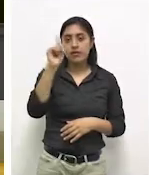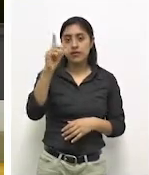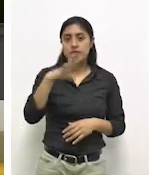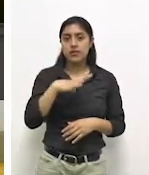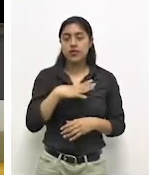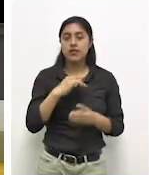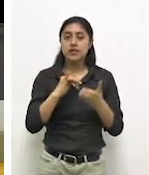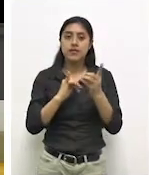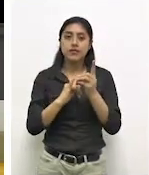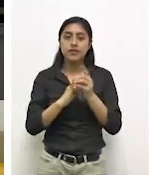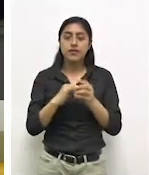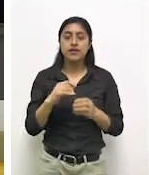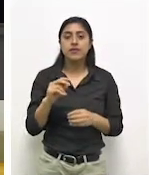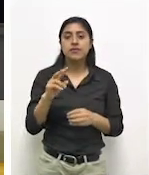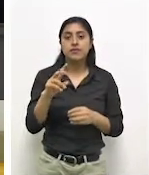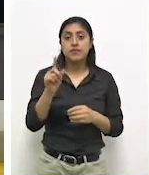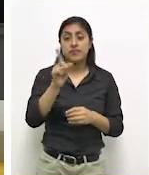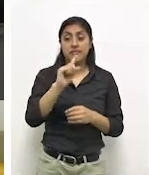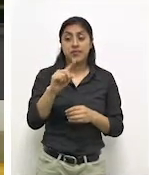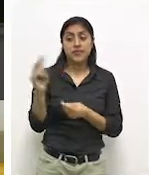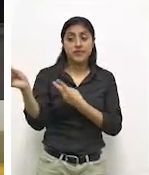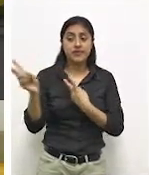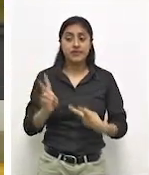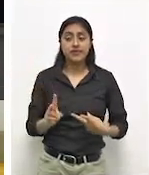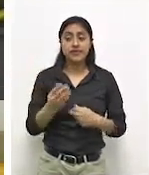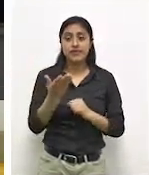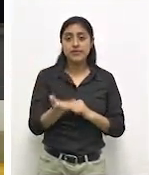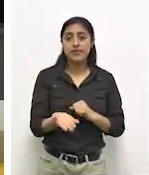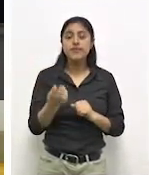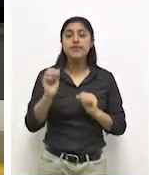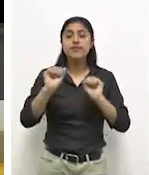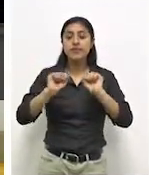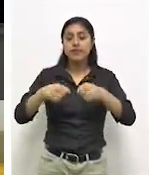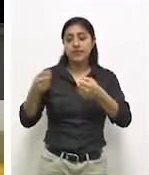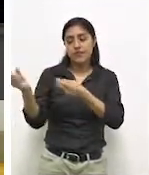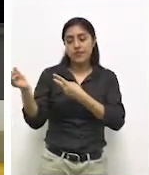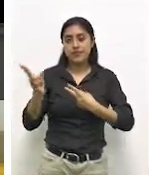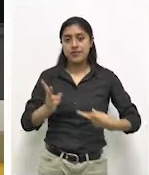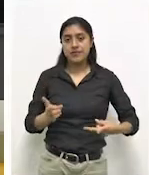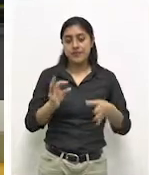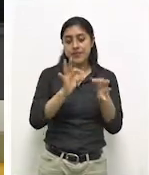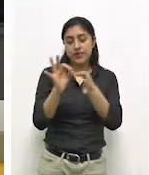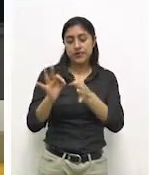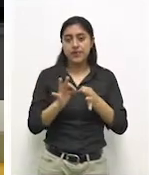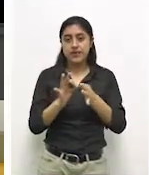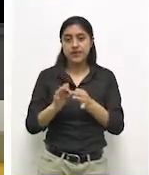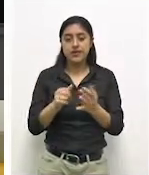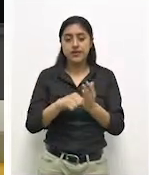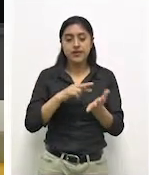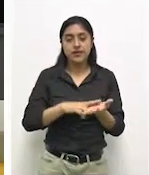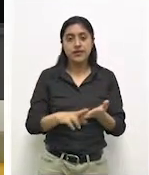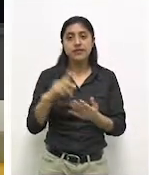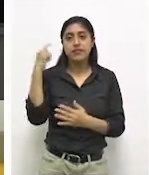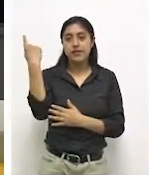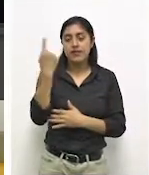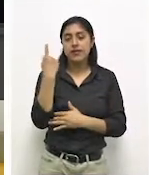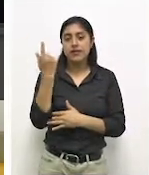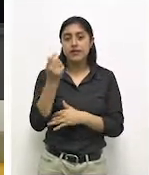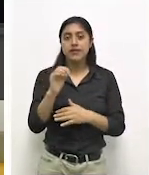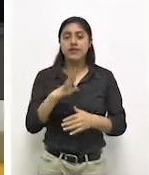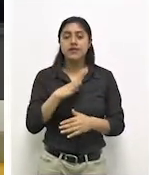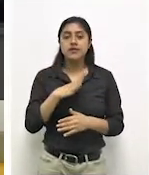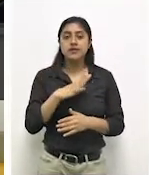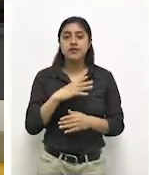Recuerde que si aún no tiene su DPI o no ha ido a recogerlo, puede acercarse a una de las oficinas de RENAP, pues es importante